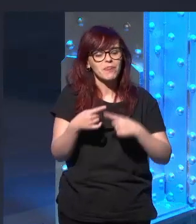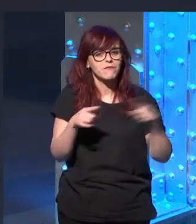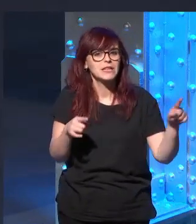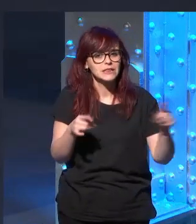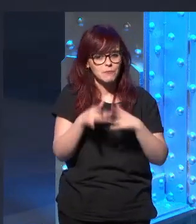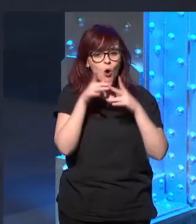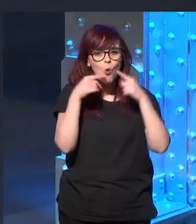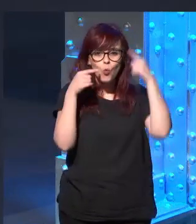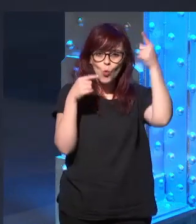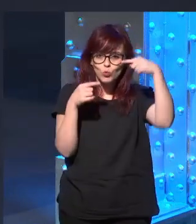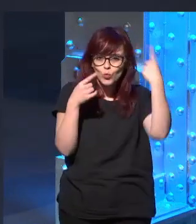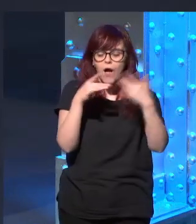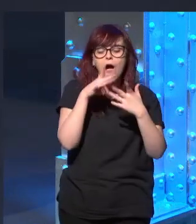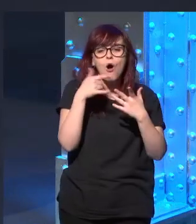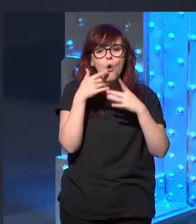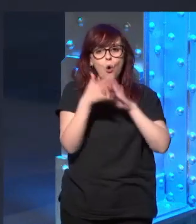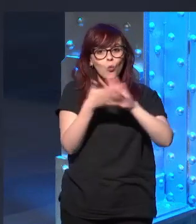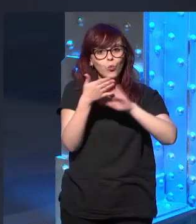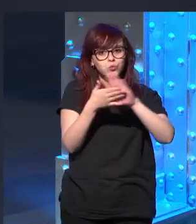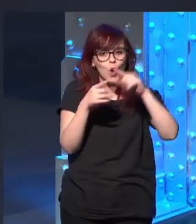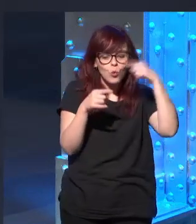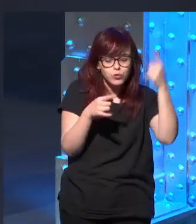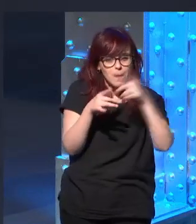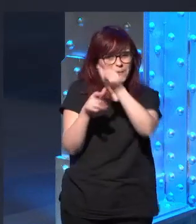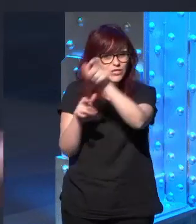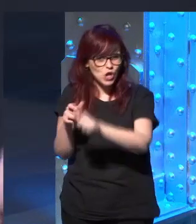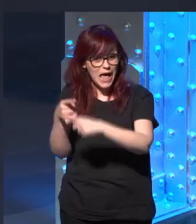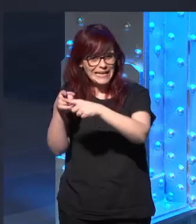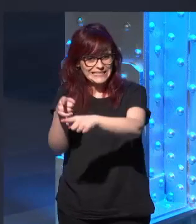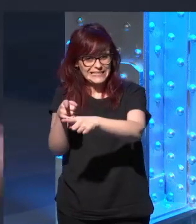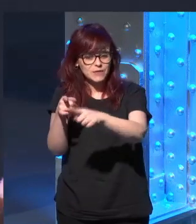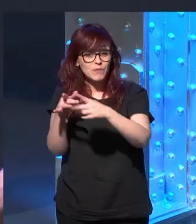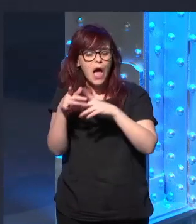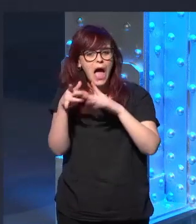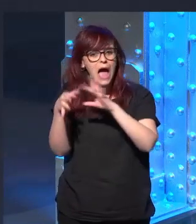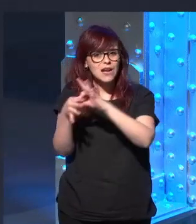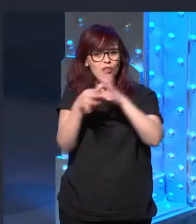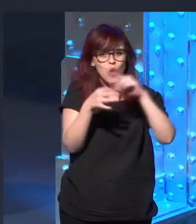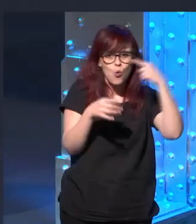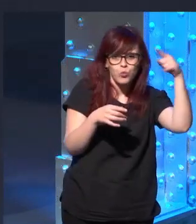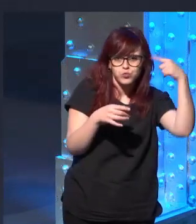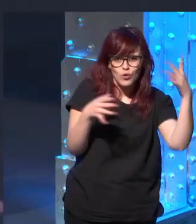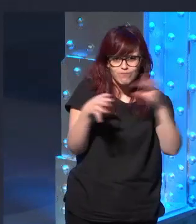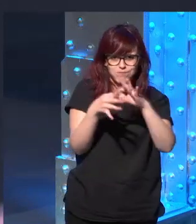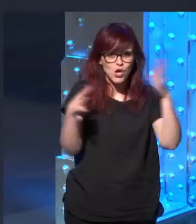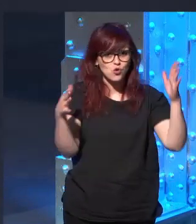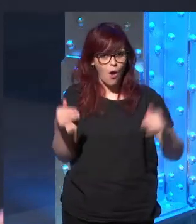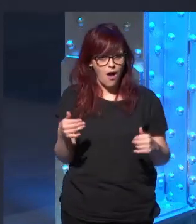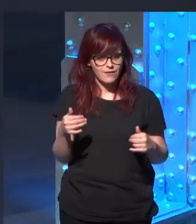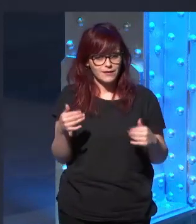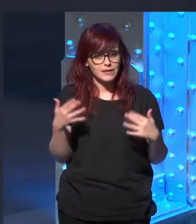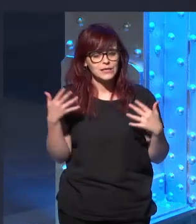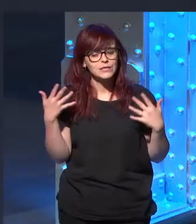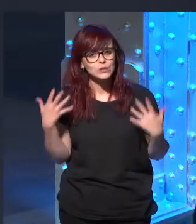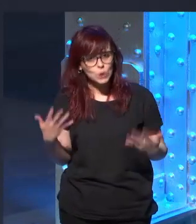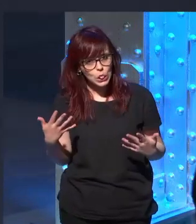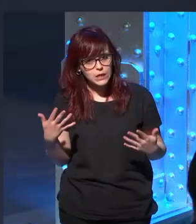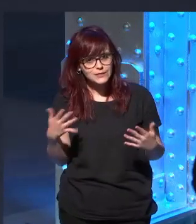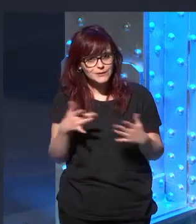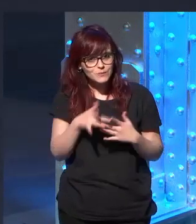mundo de la cultura hablen de cultura, tendría que ser en todos los ámbitos y cada vez más para que se normalizara un poco esto,